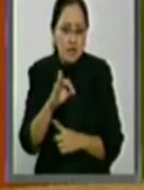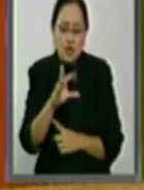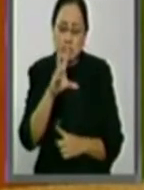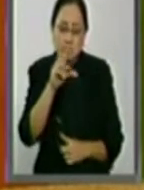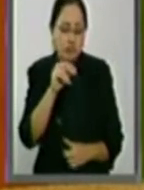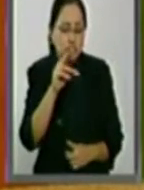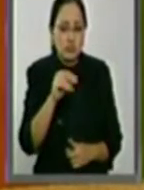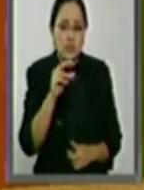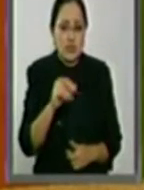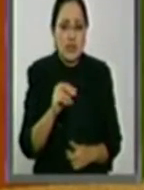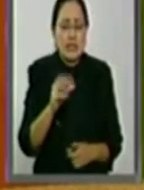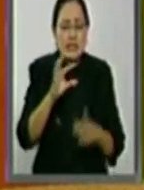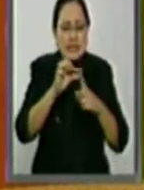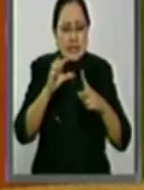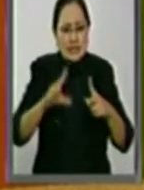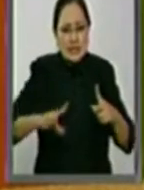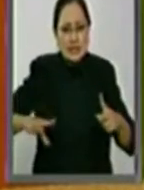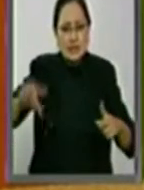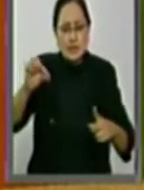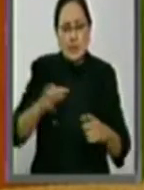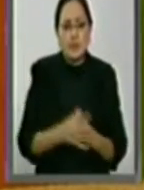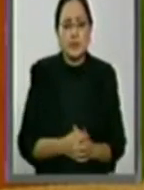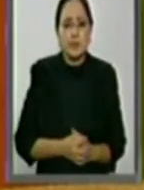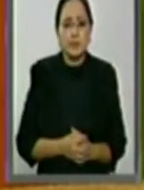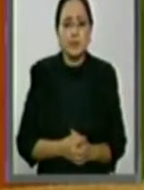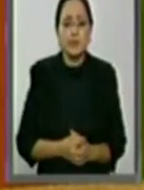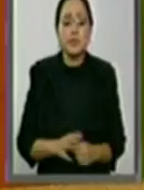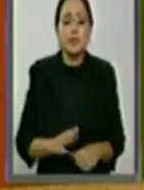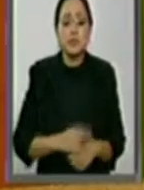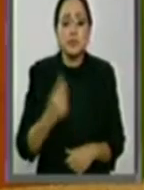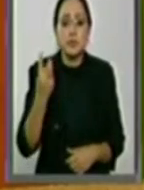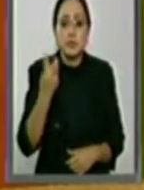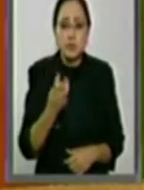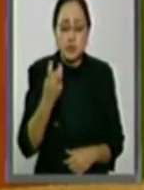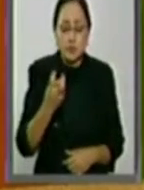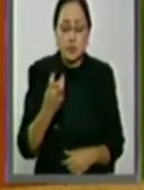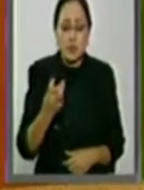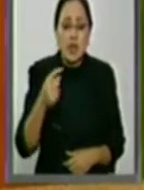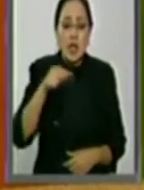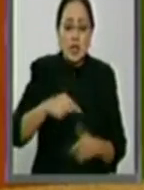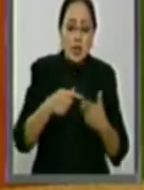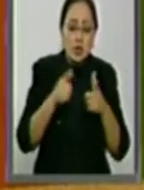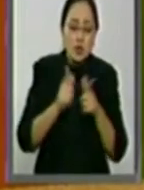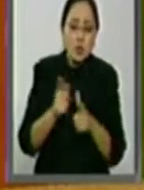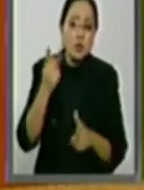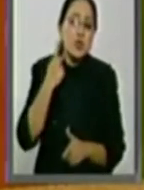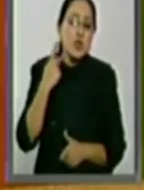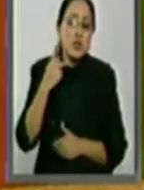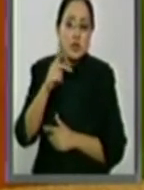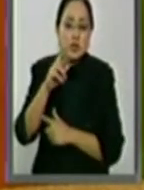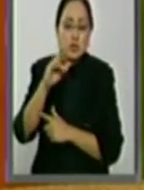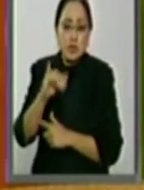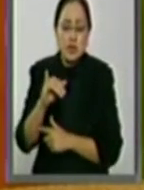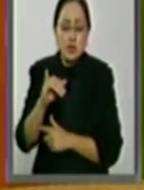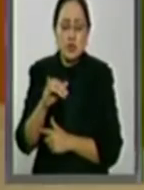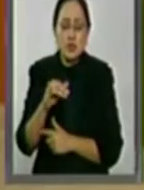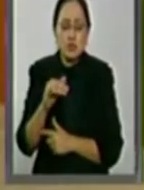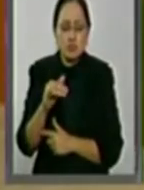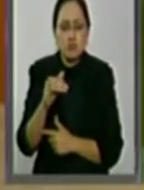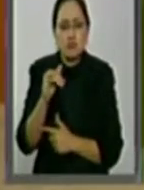de la capital del país. Por eso, en el PRI estamos a favor de los